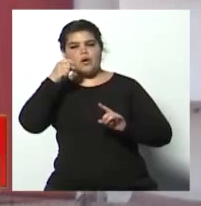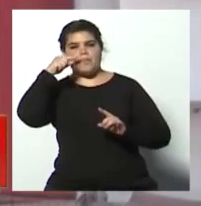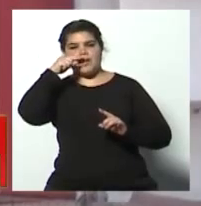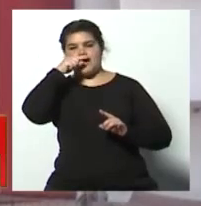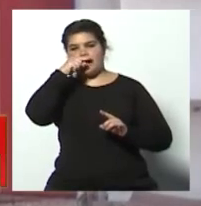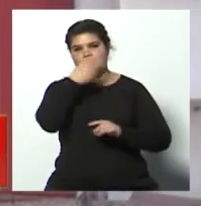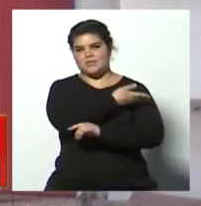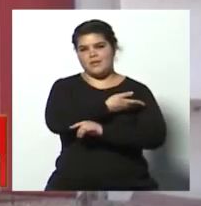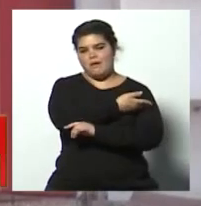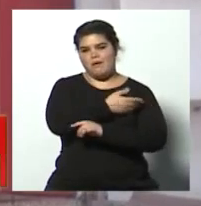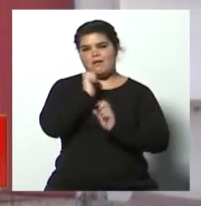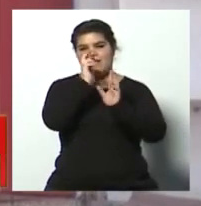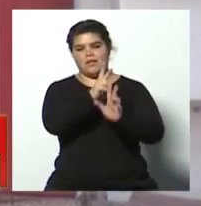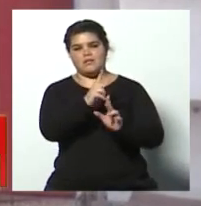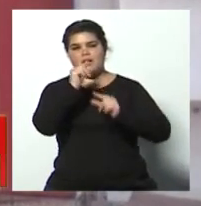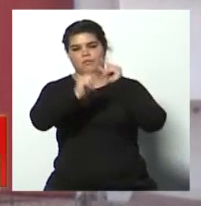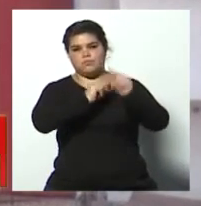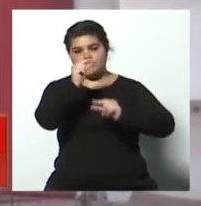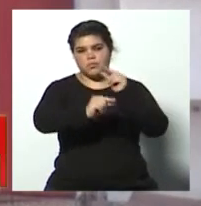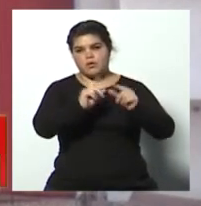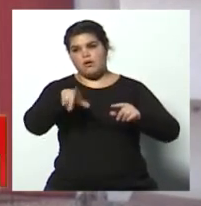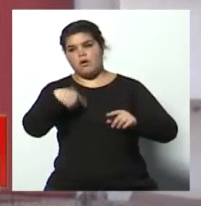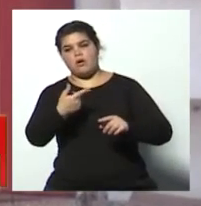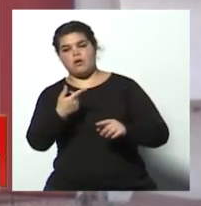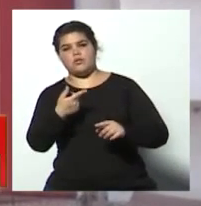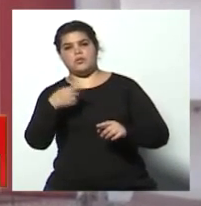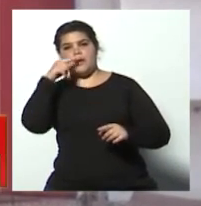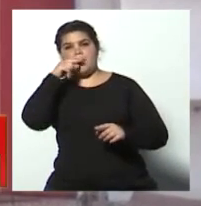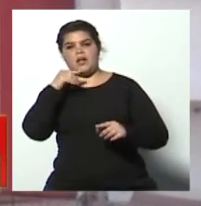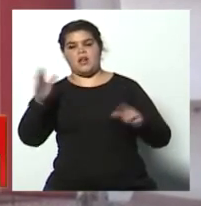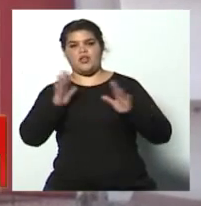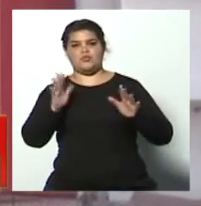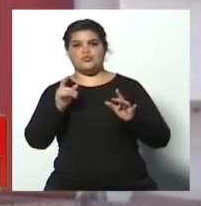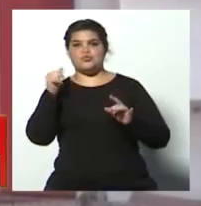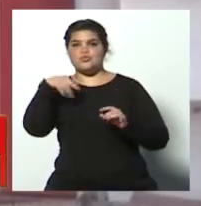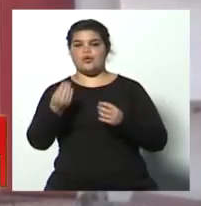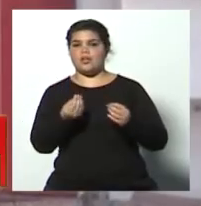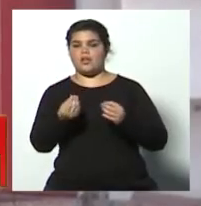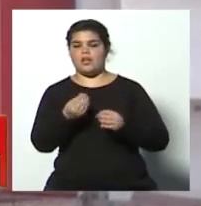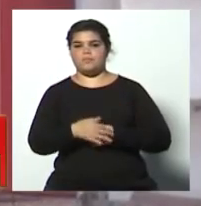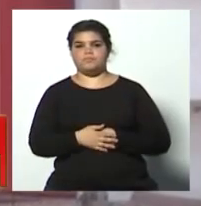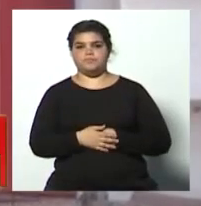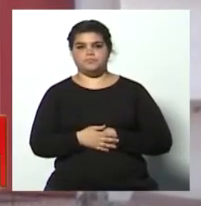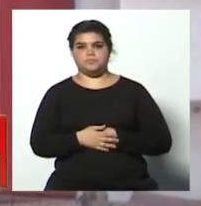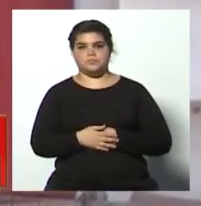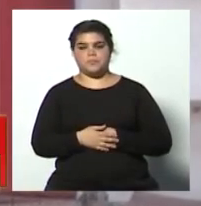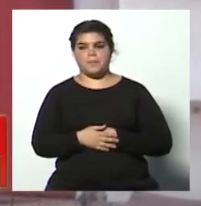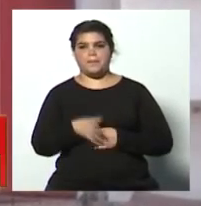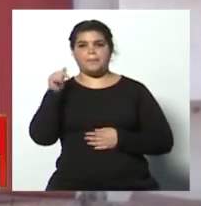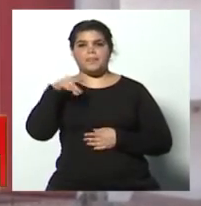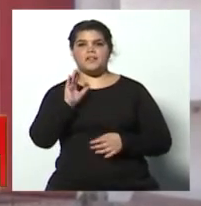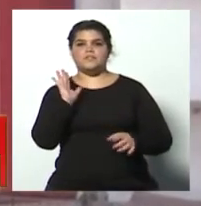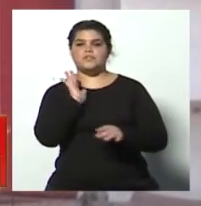Macri eventualmente que sería en términos de shock. Uh-huh. En esta lógica que hoy